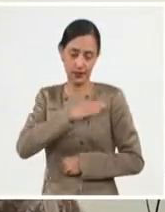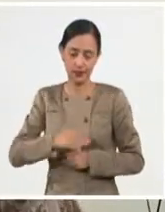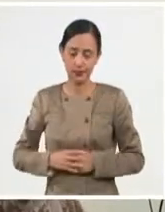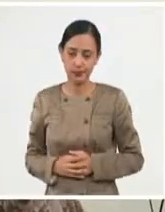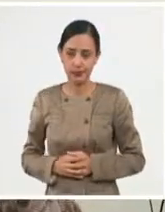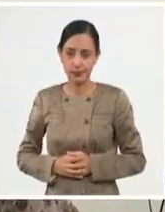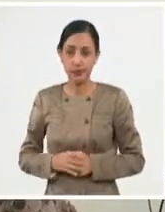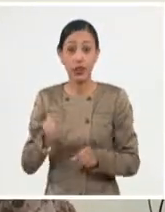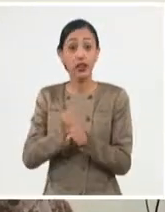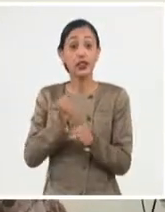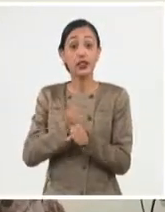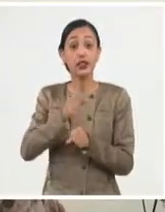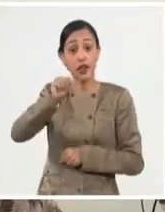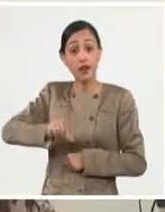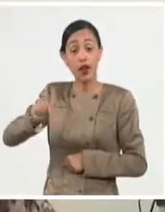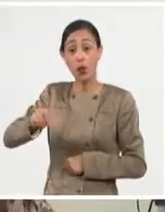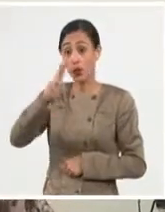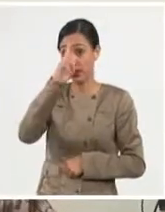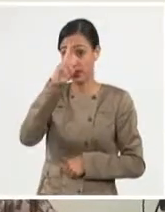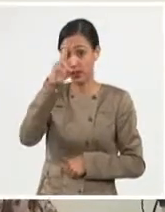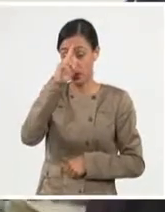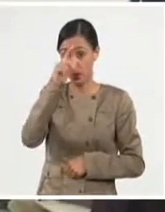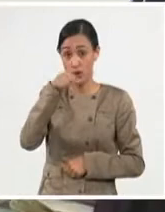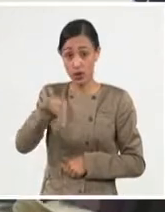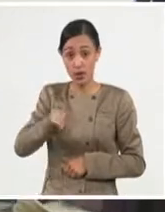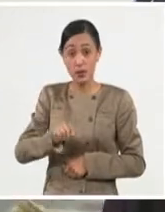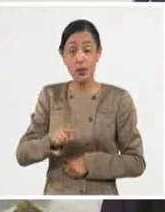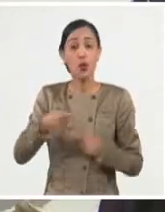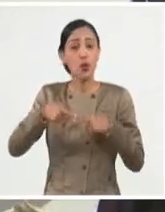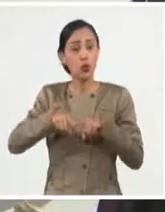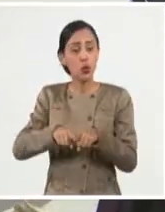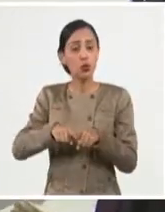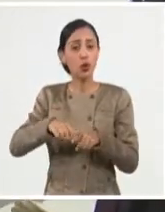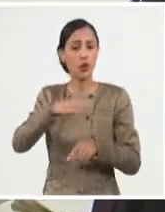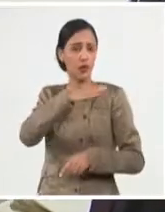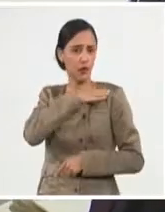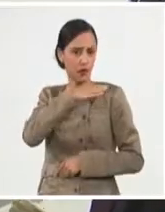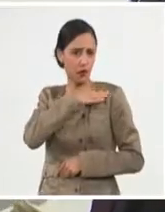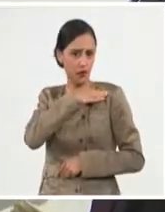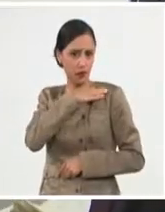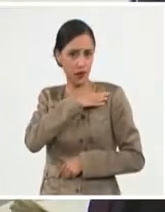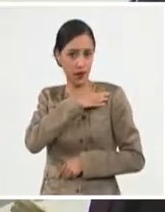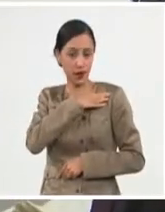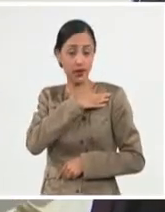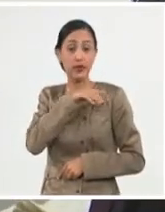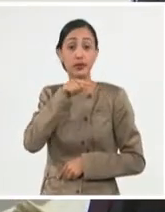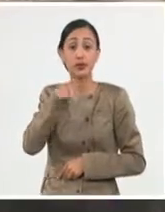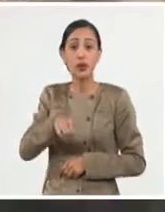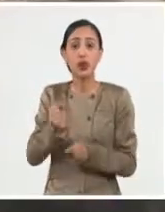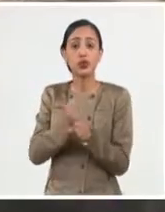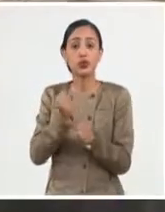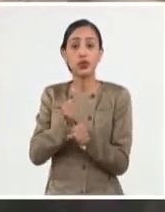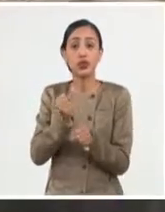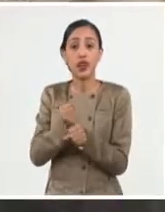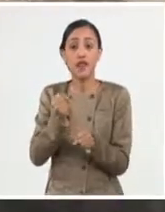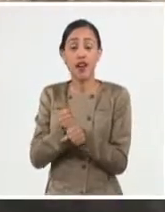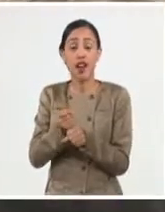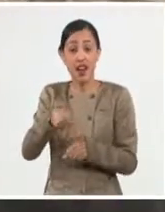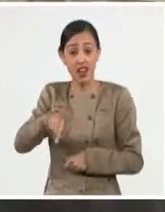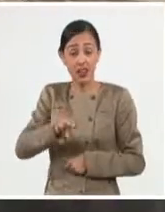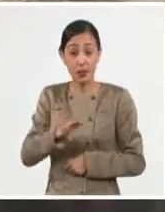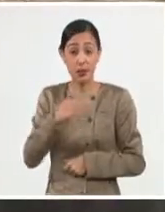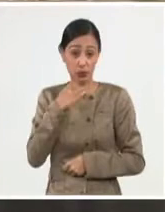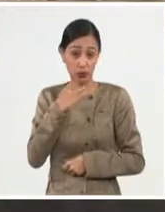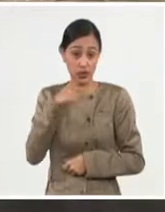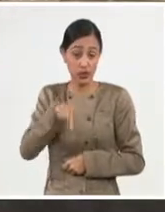trabajadores de salud pública, sino gases, el Ministerio del Interior y las Fuerzas Armadas Revolucionarias laboran en este puesto de mando ubicado en el gobierno